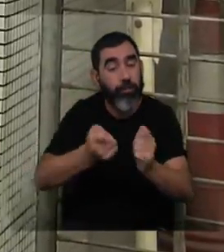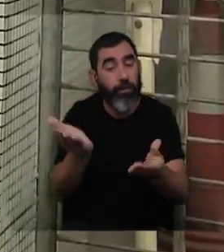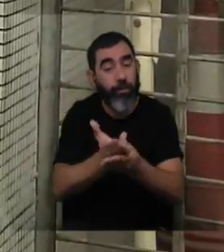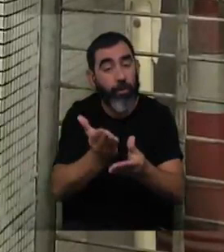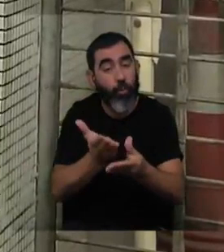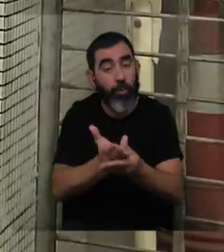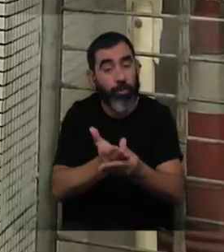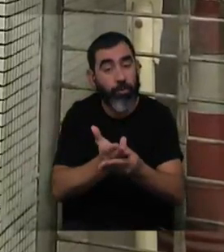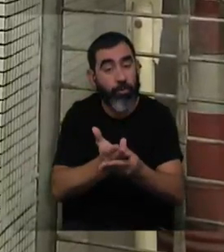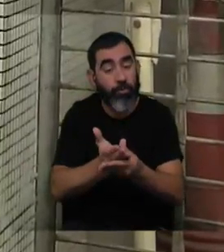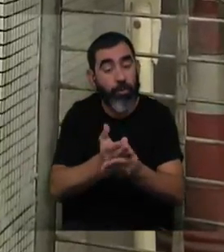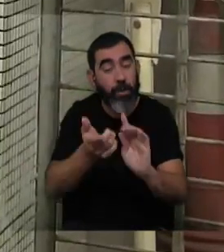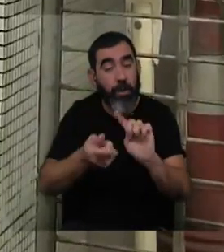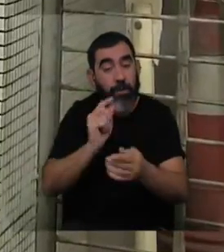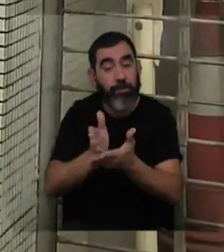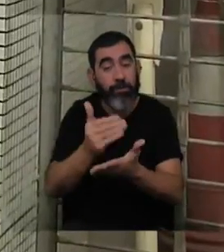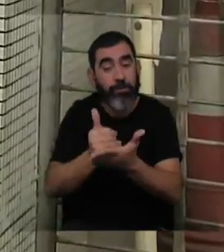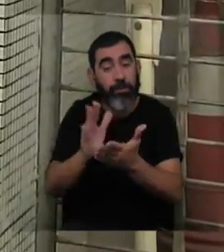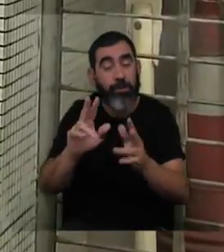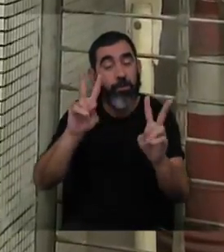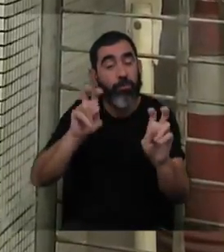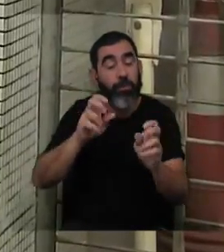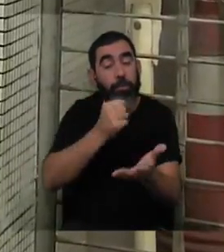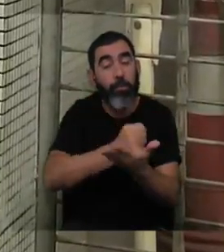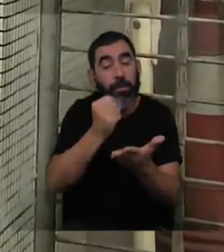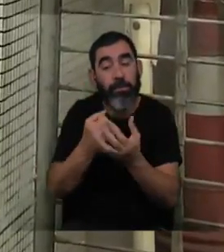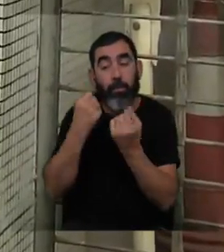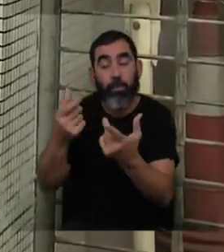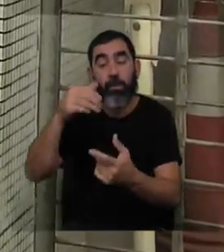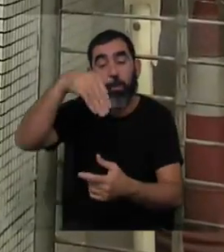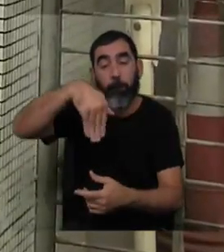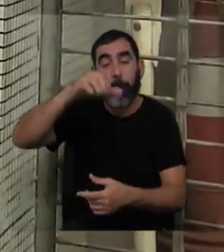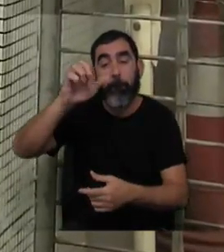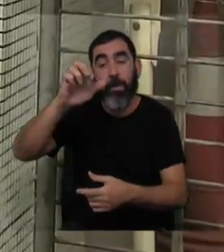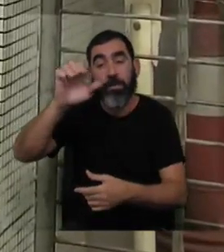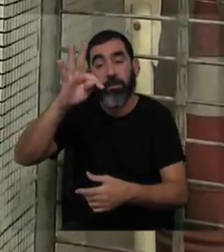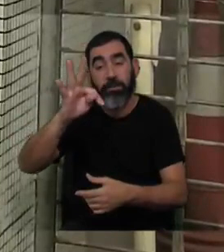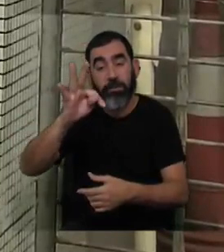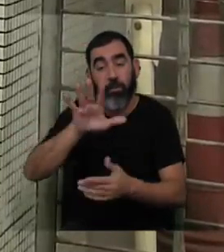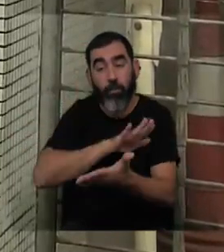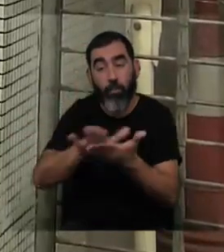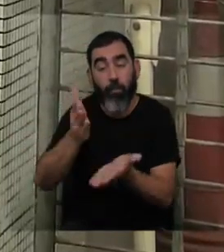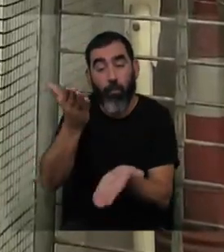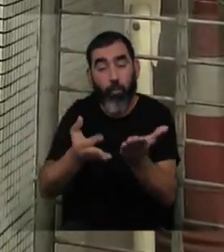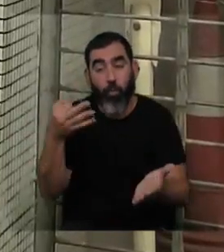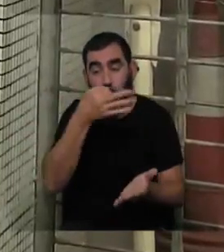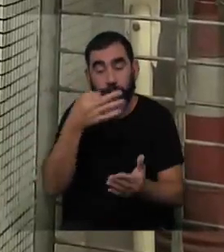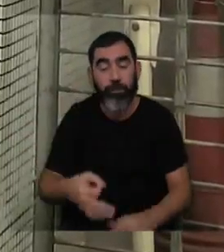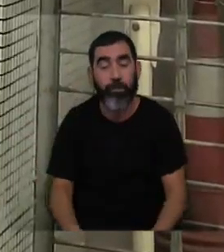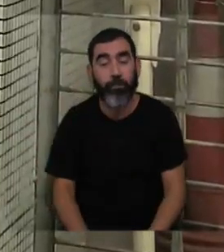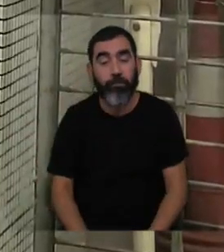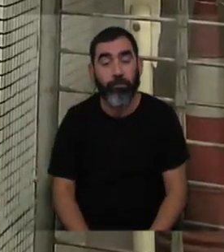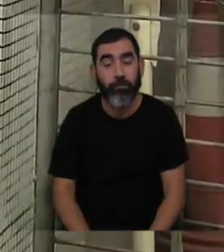destruido documentación de Cancillería con relación a la entrega del pasaporte a Sebastián Marcet, prófugo de la justicia, buscado por varios crímenes